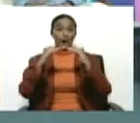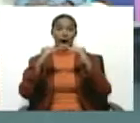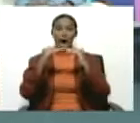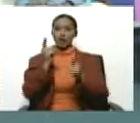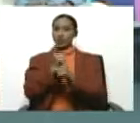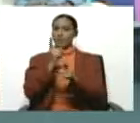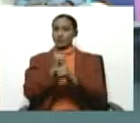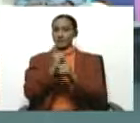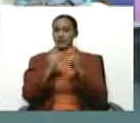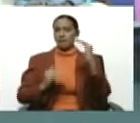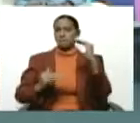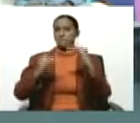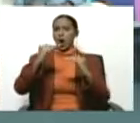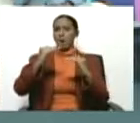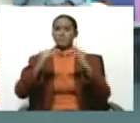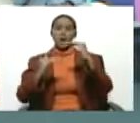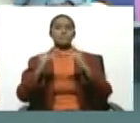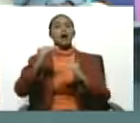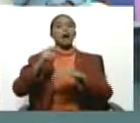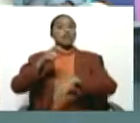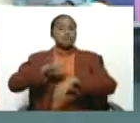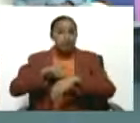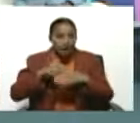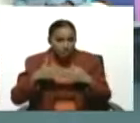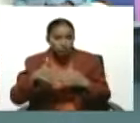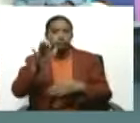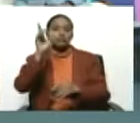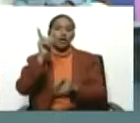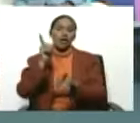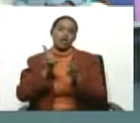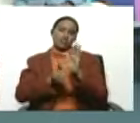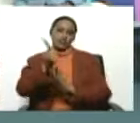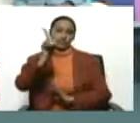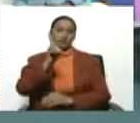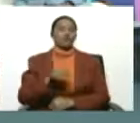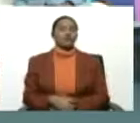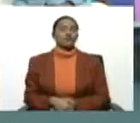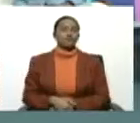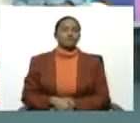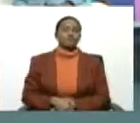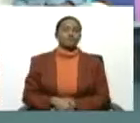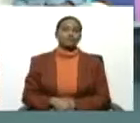para lograr el desarrollo muchas cosas